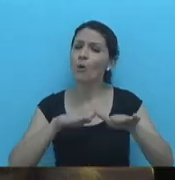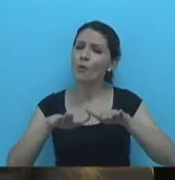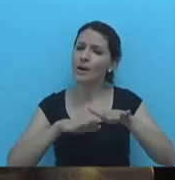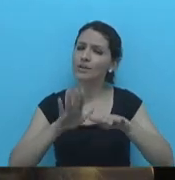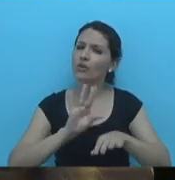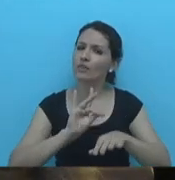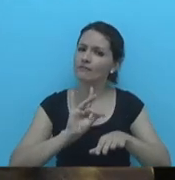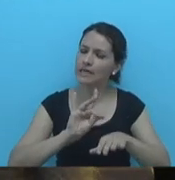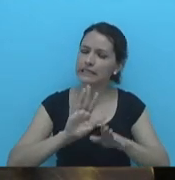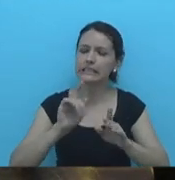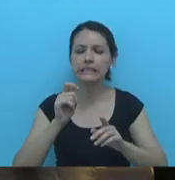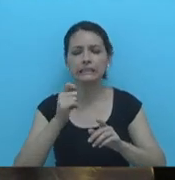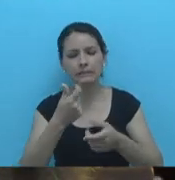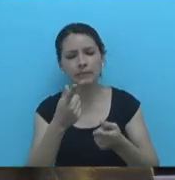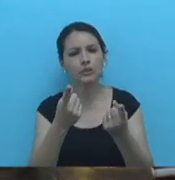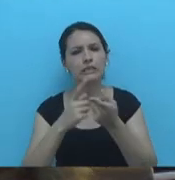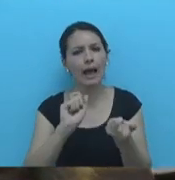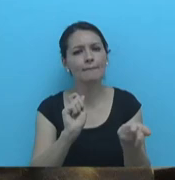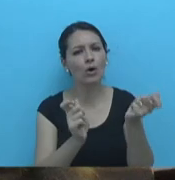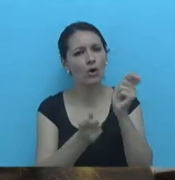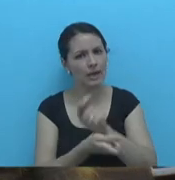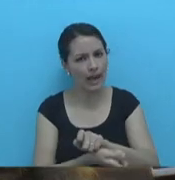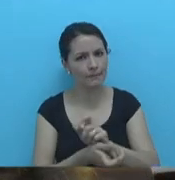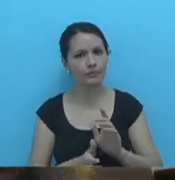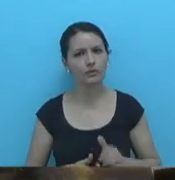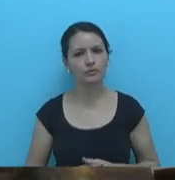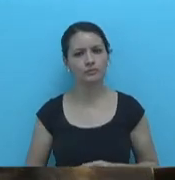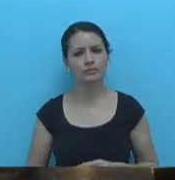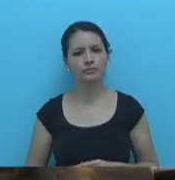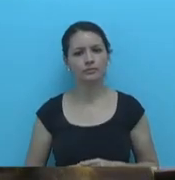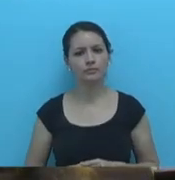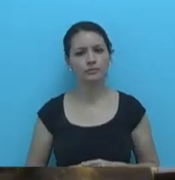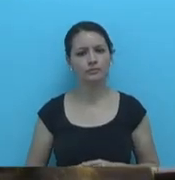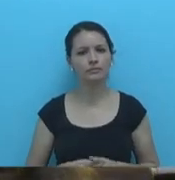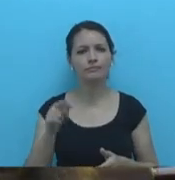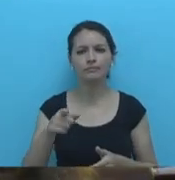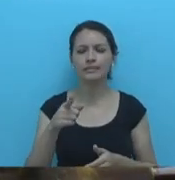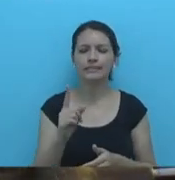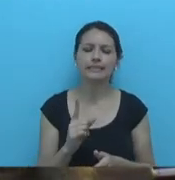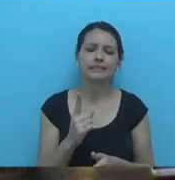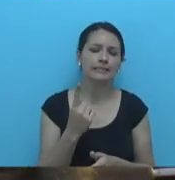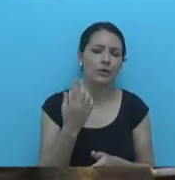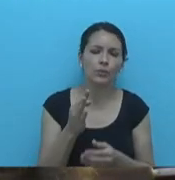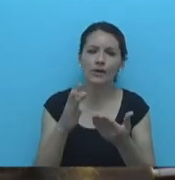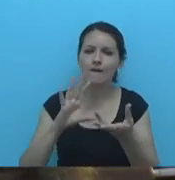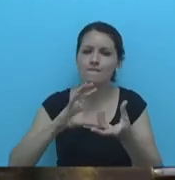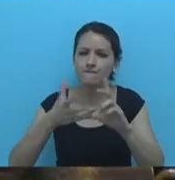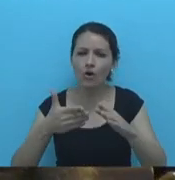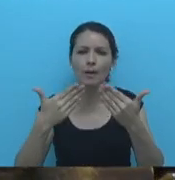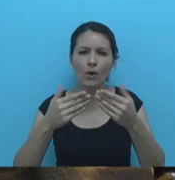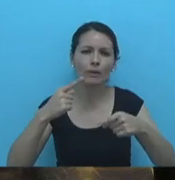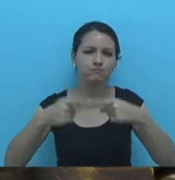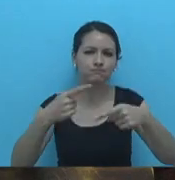luego de realizar cambios en todas las cuestiones que no incluyeran desvinculaciones, esta es la única alternativa viable para mantener